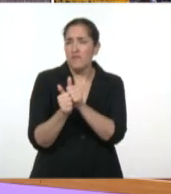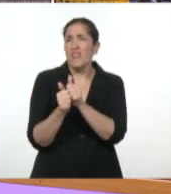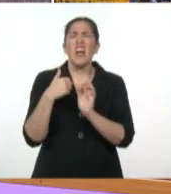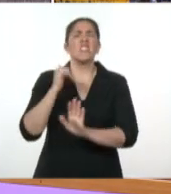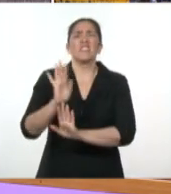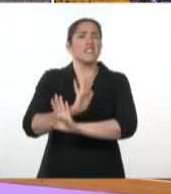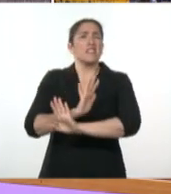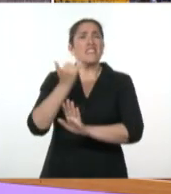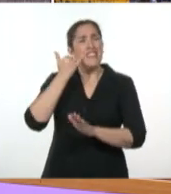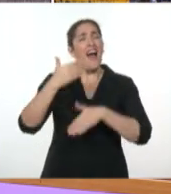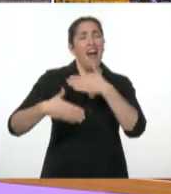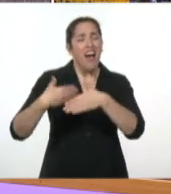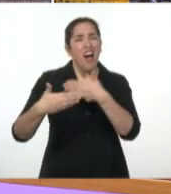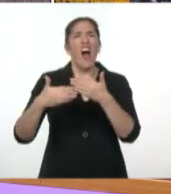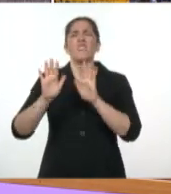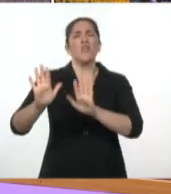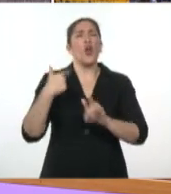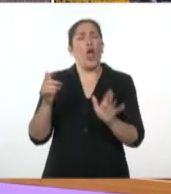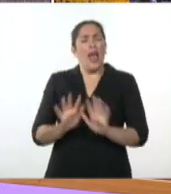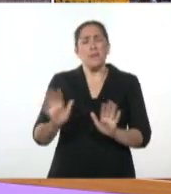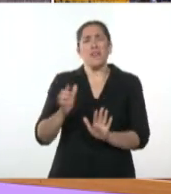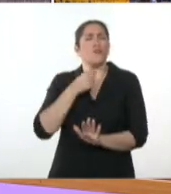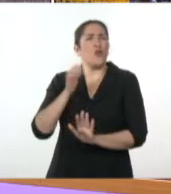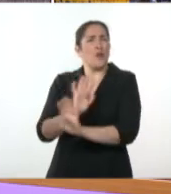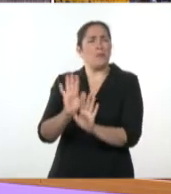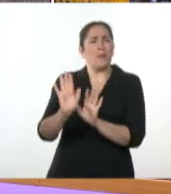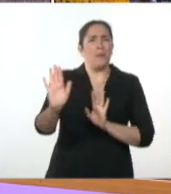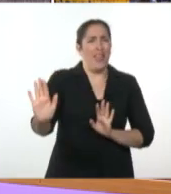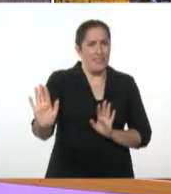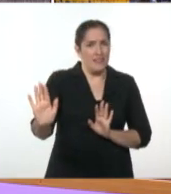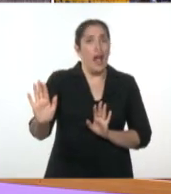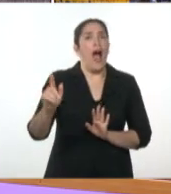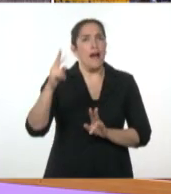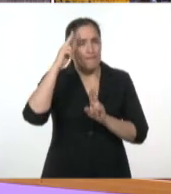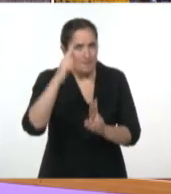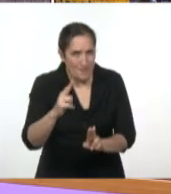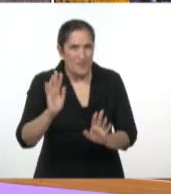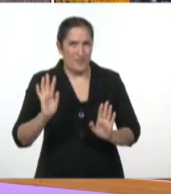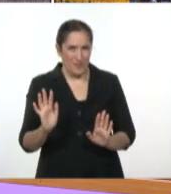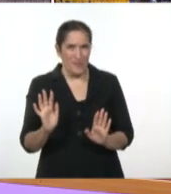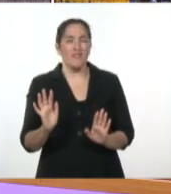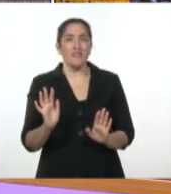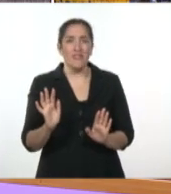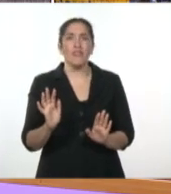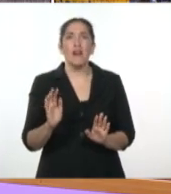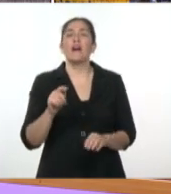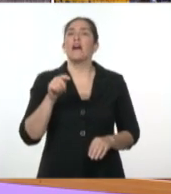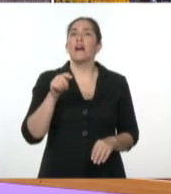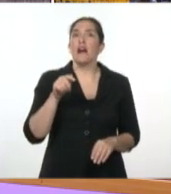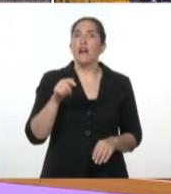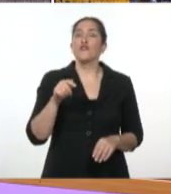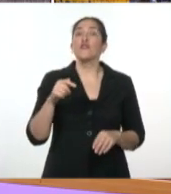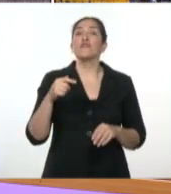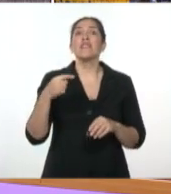más, no me está gustando, me arrepentí, ¿sí? Entonces, en algún punto esto nos habilita a que el